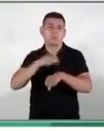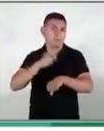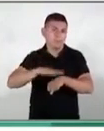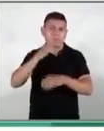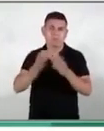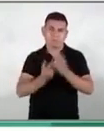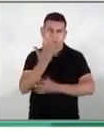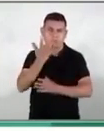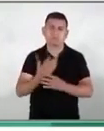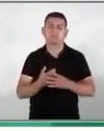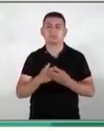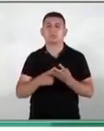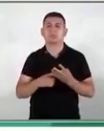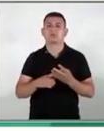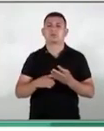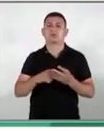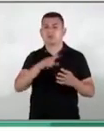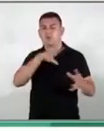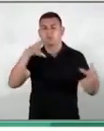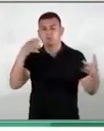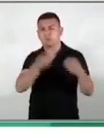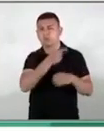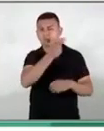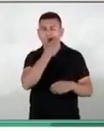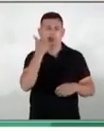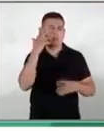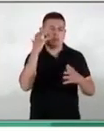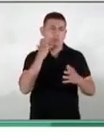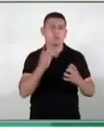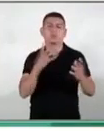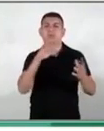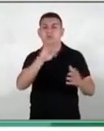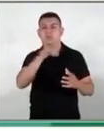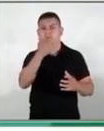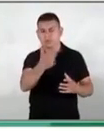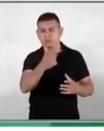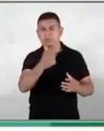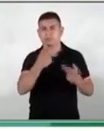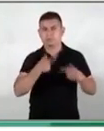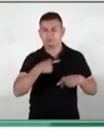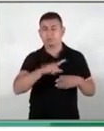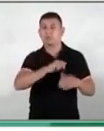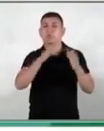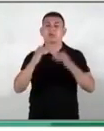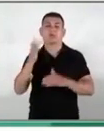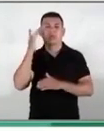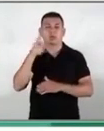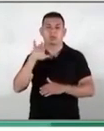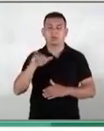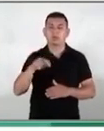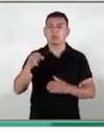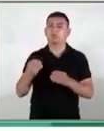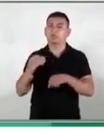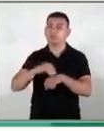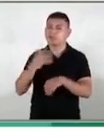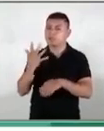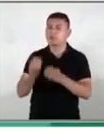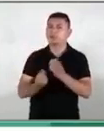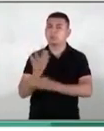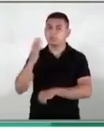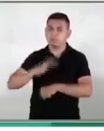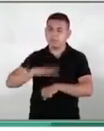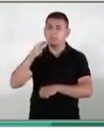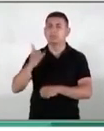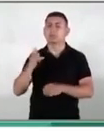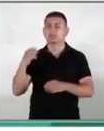tiene acumulados 97 casos. Le sigue Santa Lucía del Camino con 5 casos y